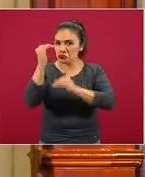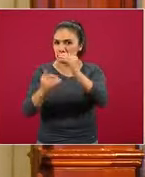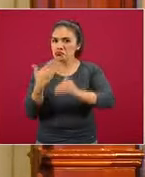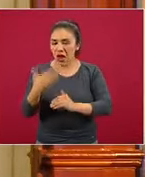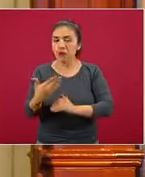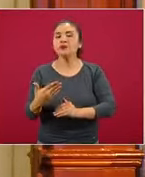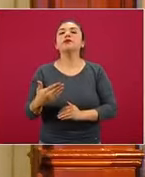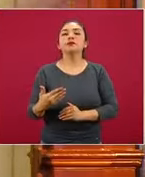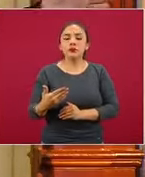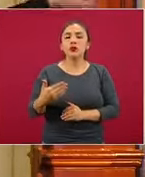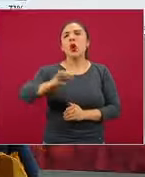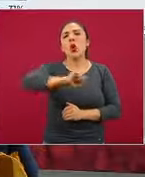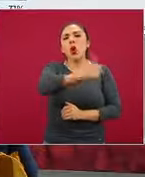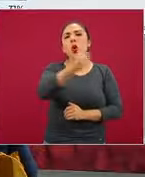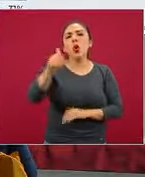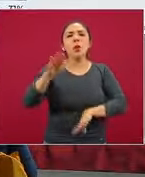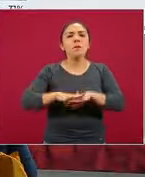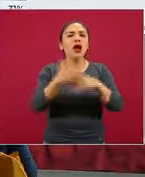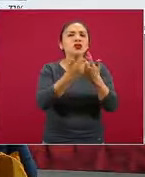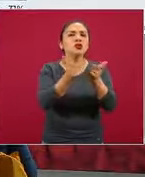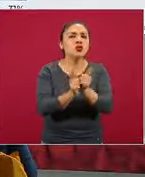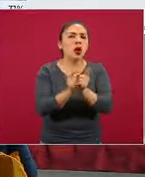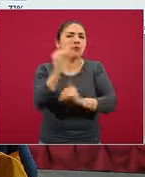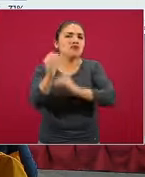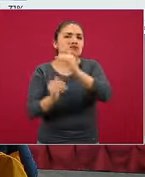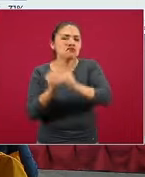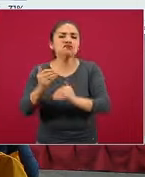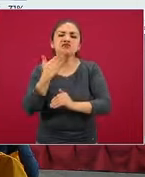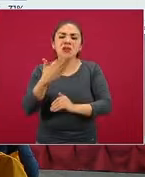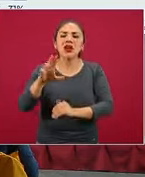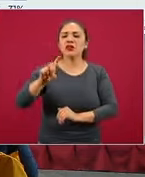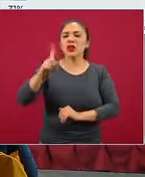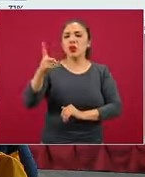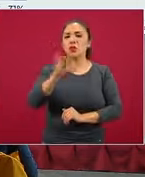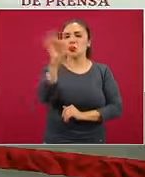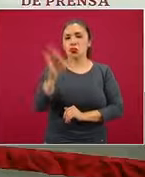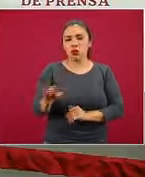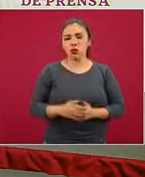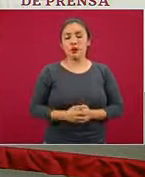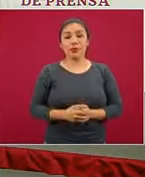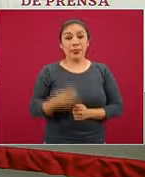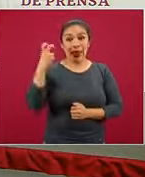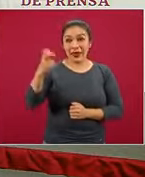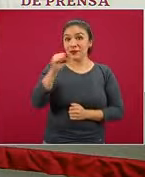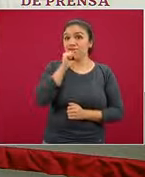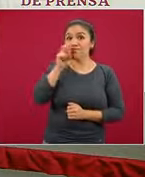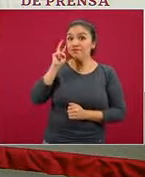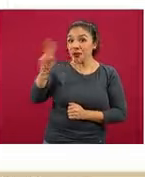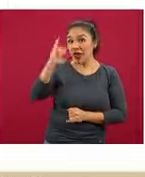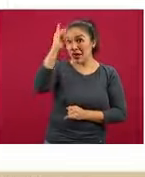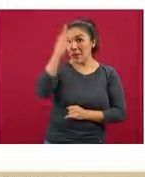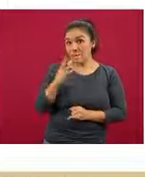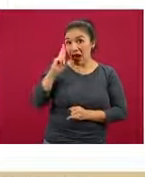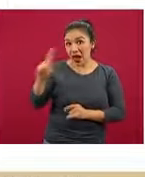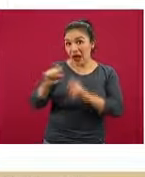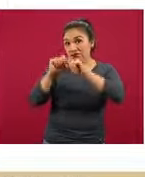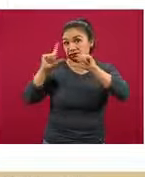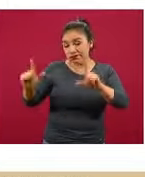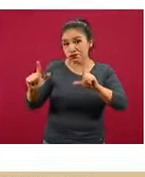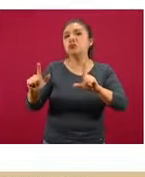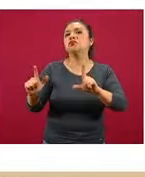su momento también pudieron ser considerados llevan un avance del 31%. Con esta imagen y con estos